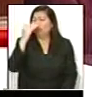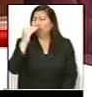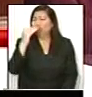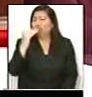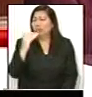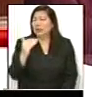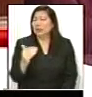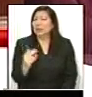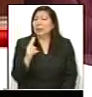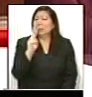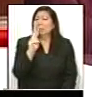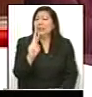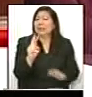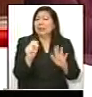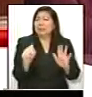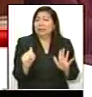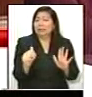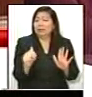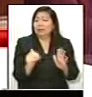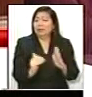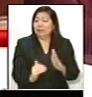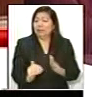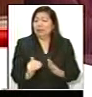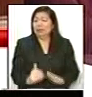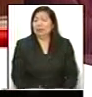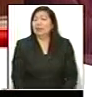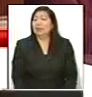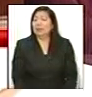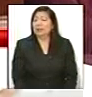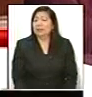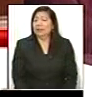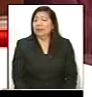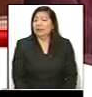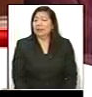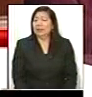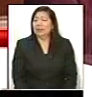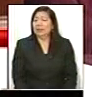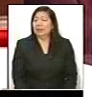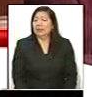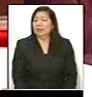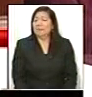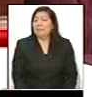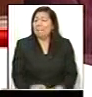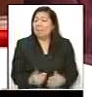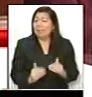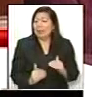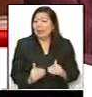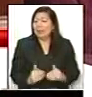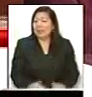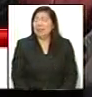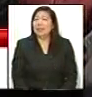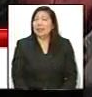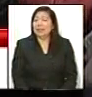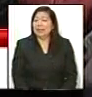hay 26 pesos pesados, con el perdón de Patricia, pesos pesados,